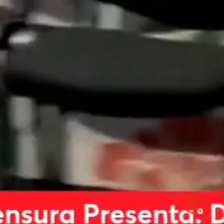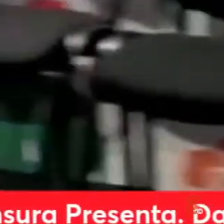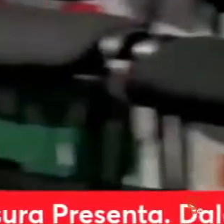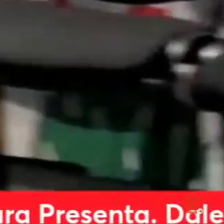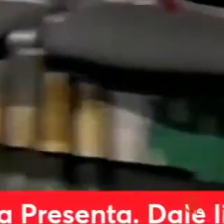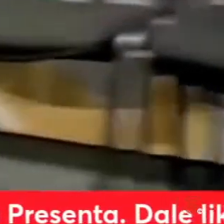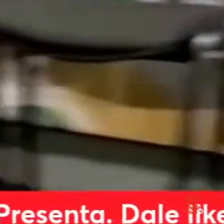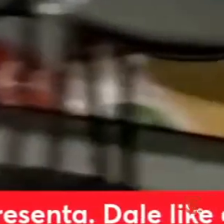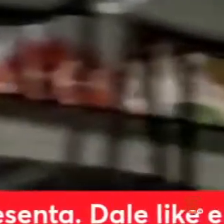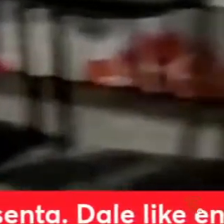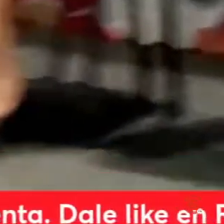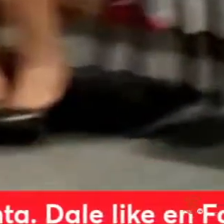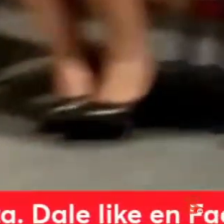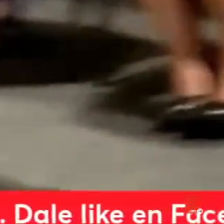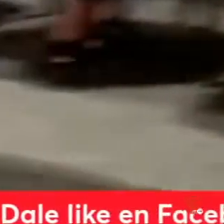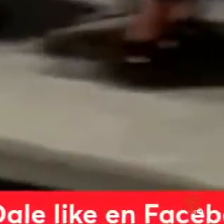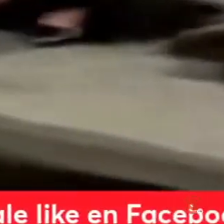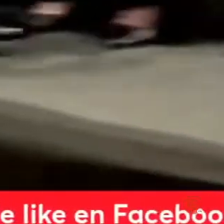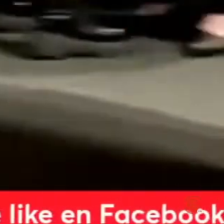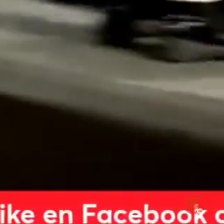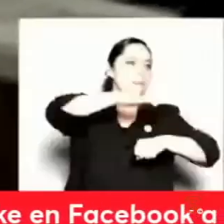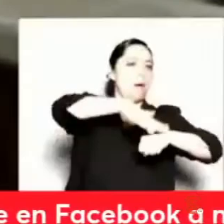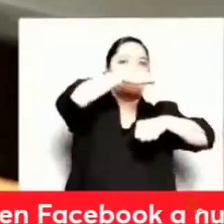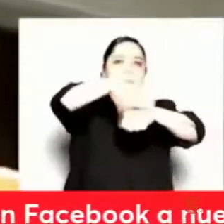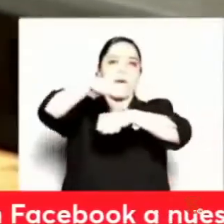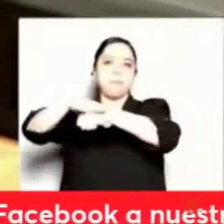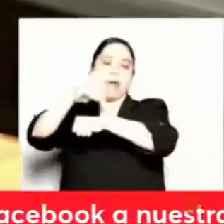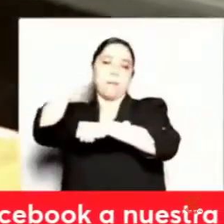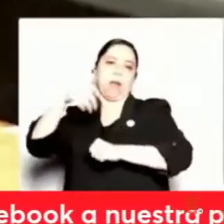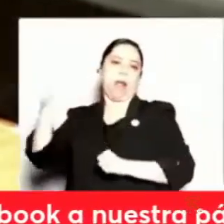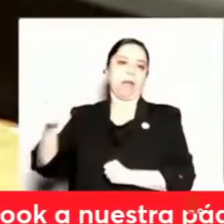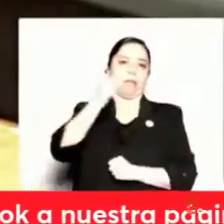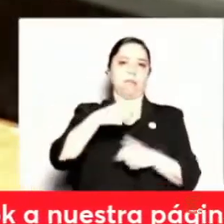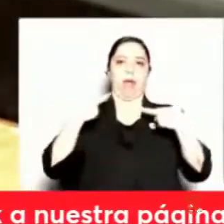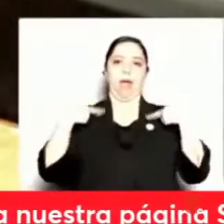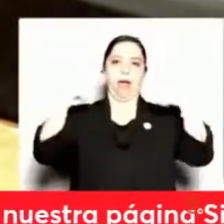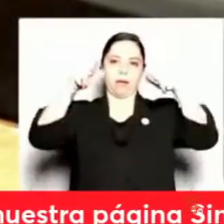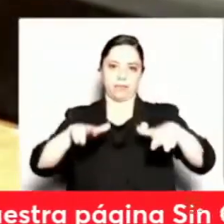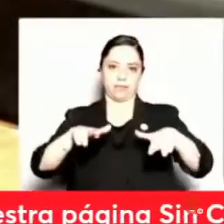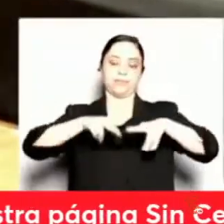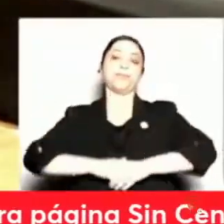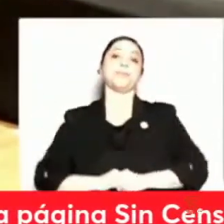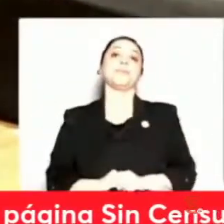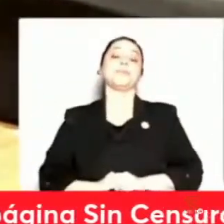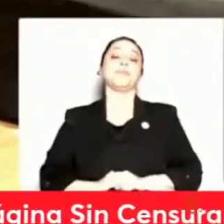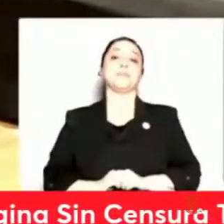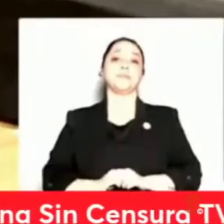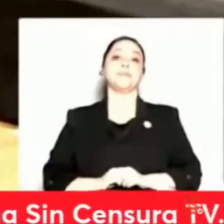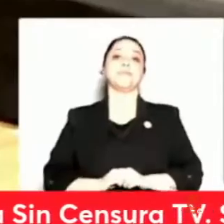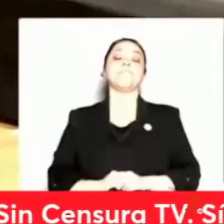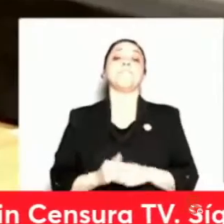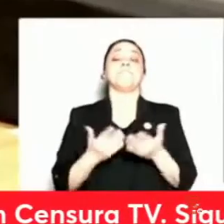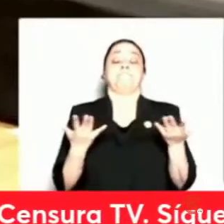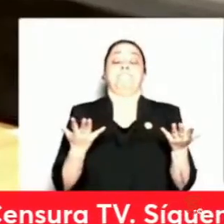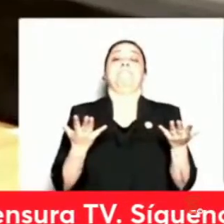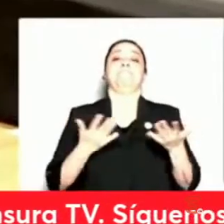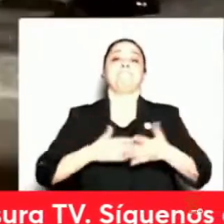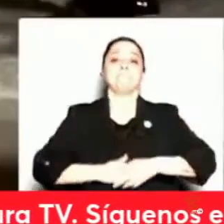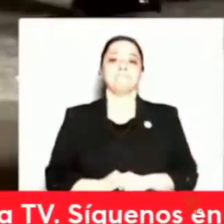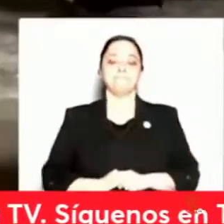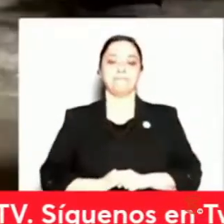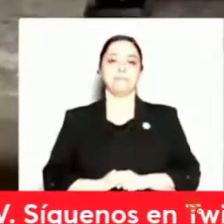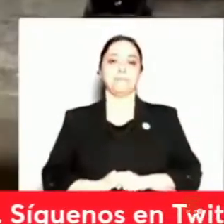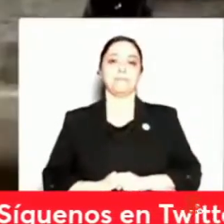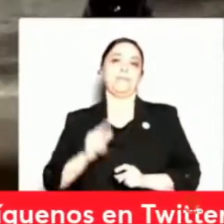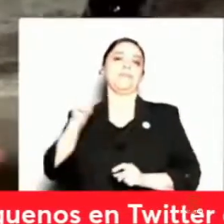y ampliar los espacios de representación para las mujeres. Bueno, pues.